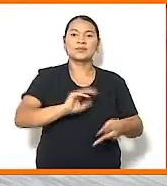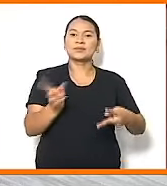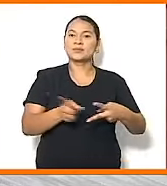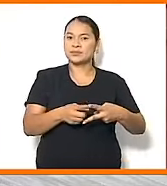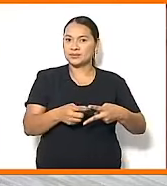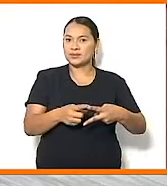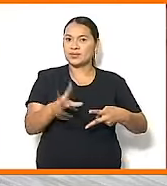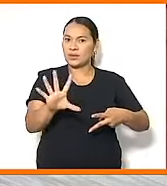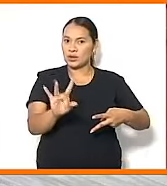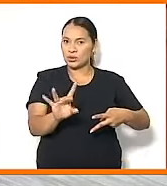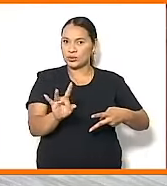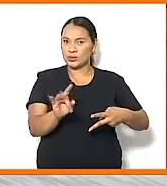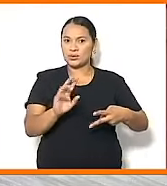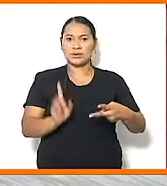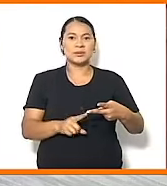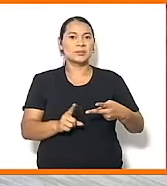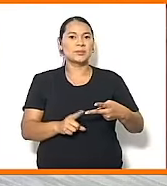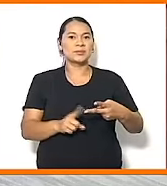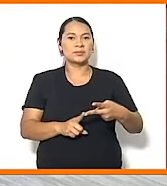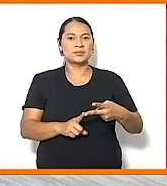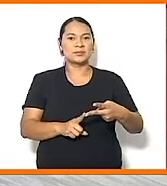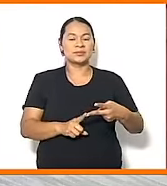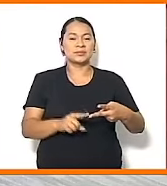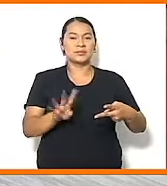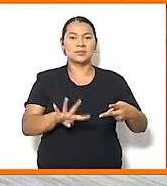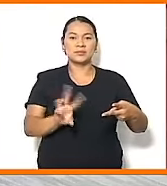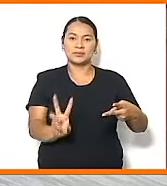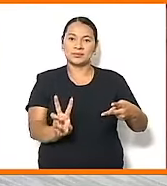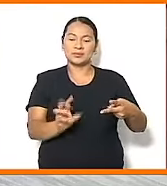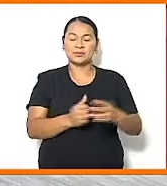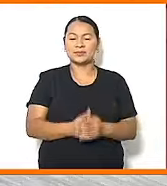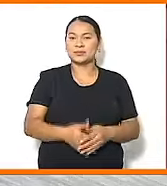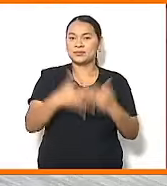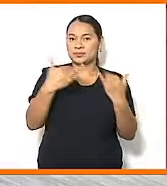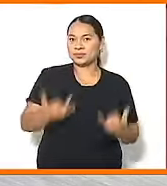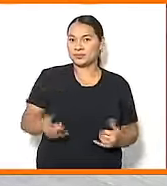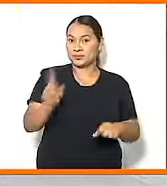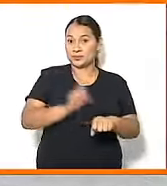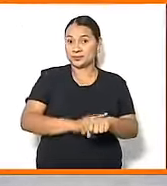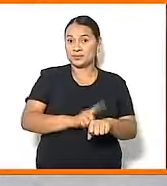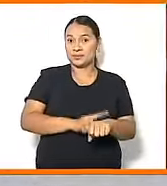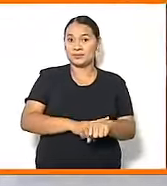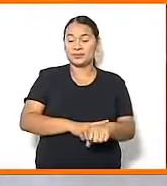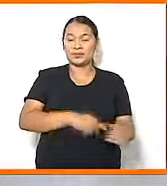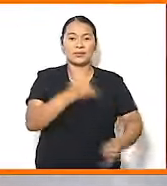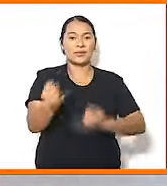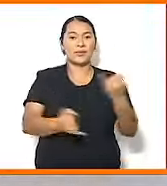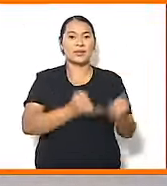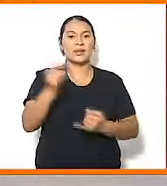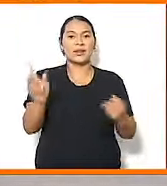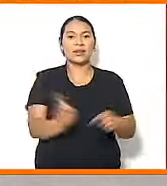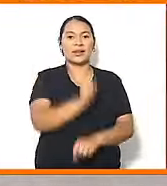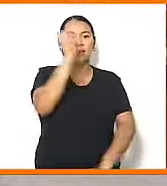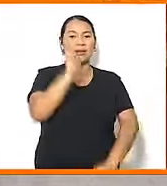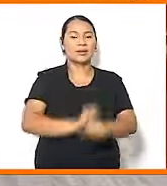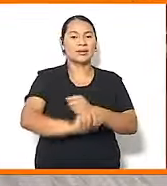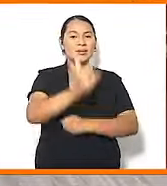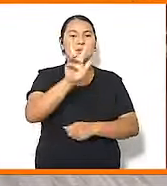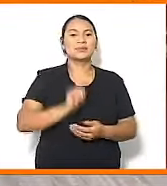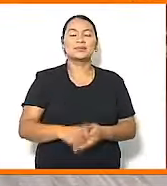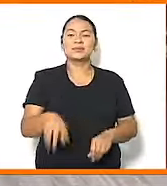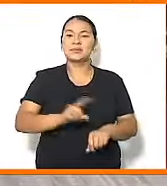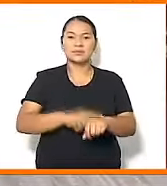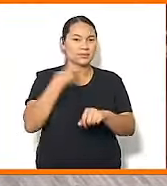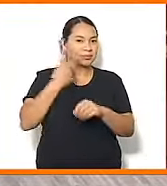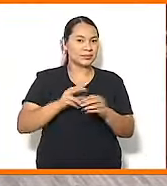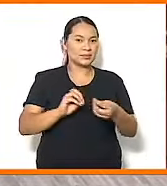1, 18. Posición 2, 46. Ahora sí, ha llegado el momento de pegar y ganar con Pega 3 y conocer cuáles van